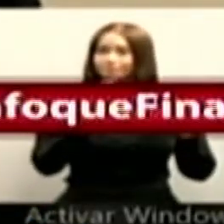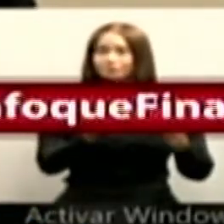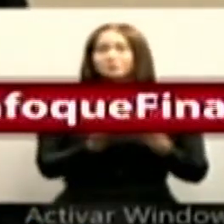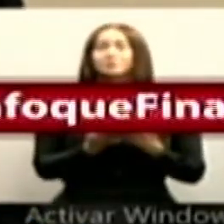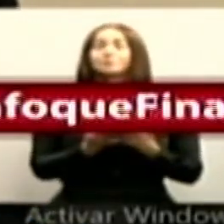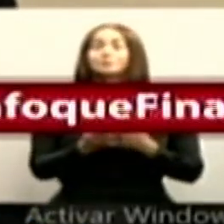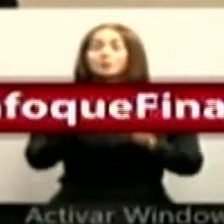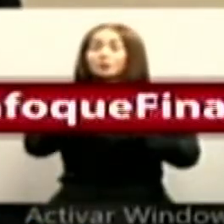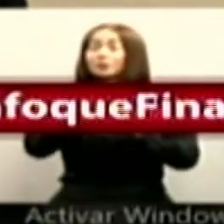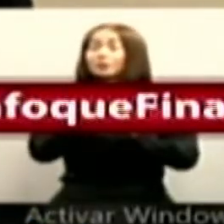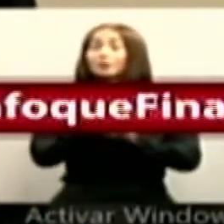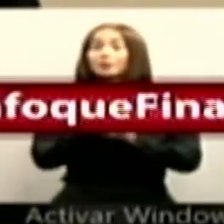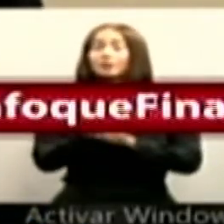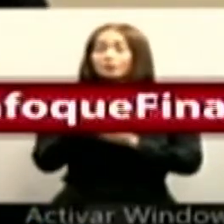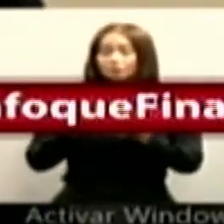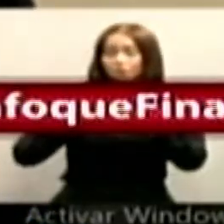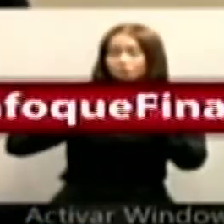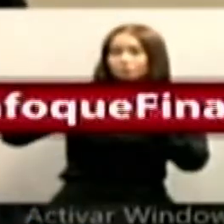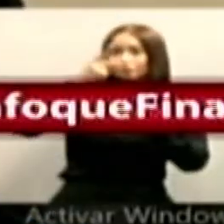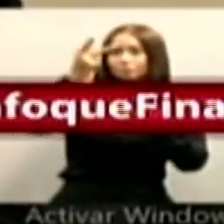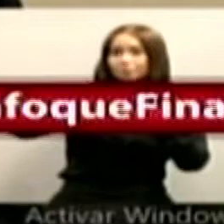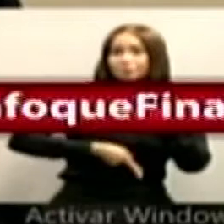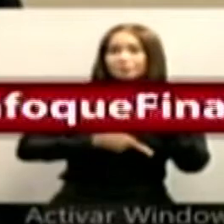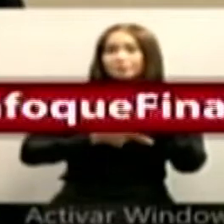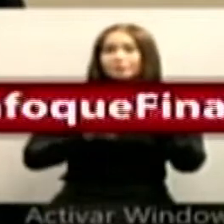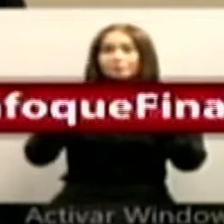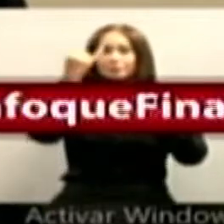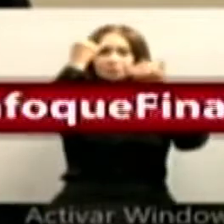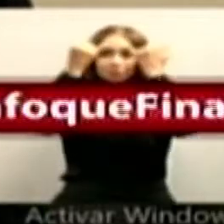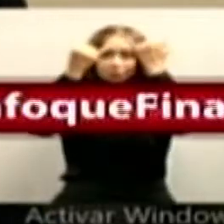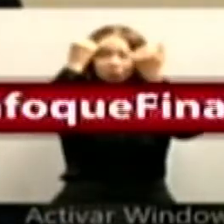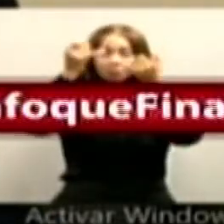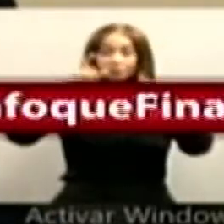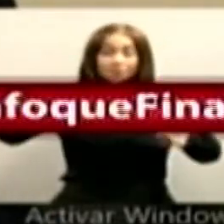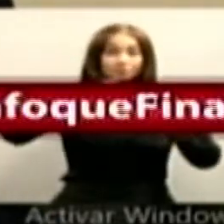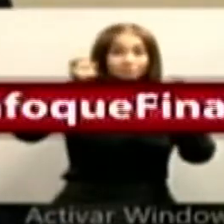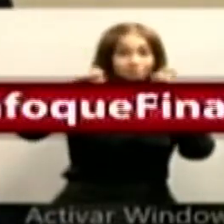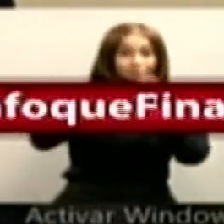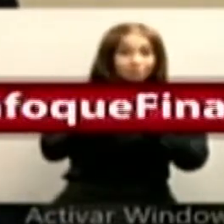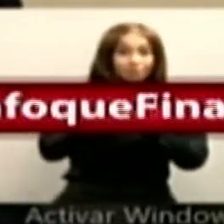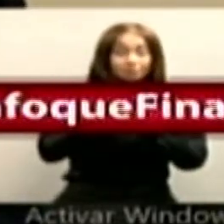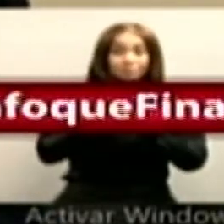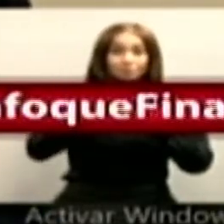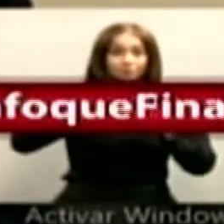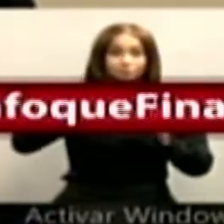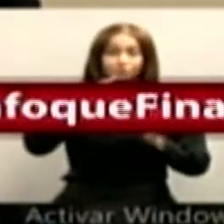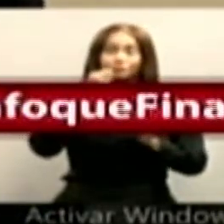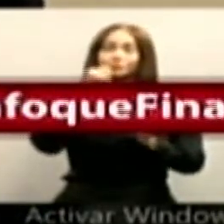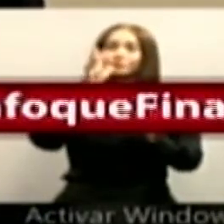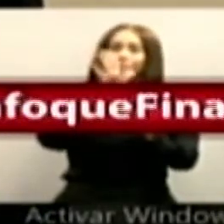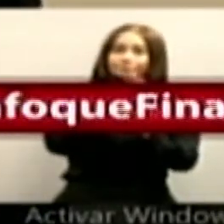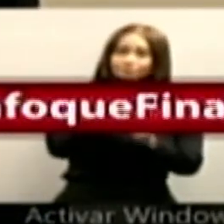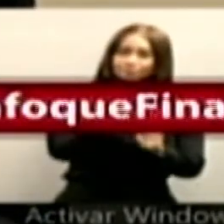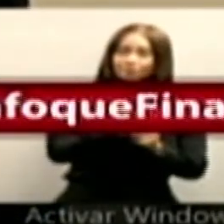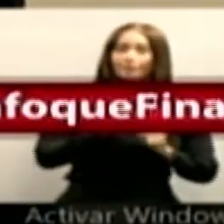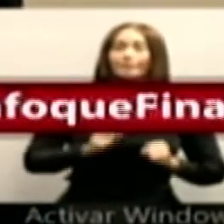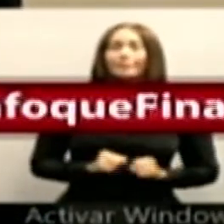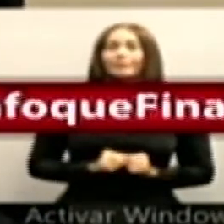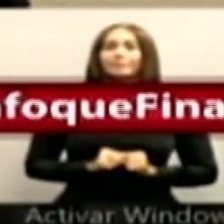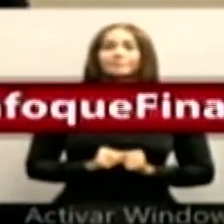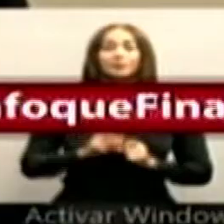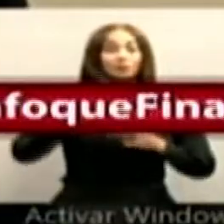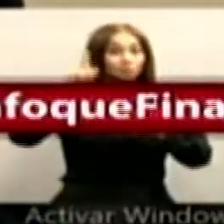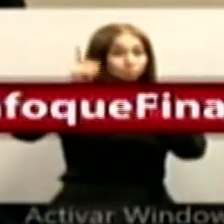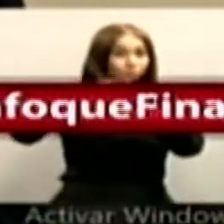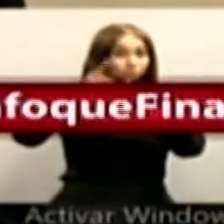de reforma para hacer real el cambio que te prometimos. Lo primero fue acometer las acciones urgentes que el COVID-19